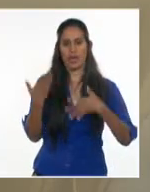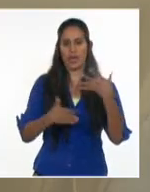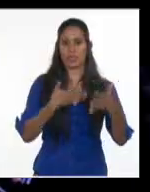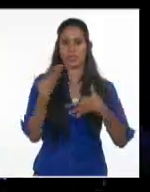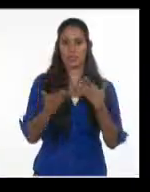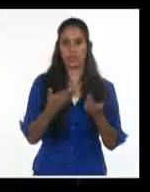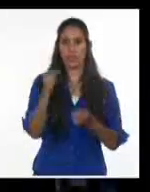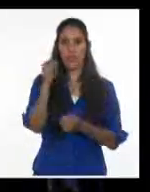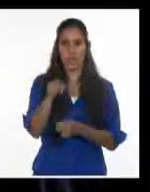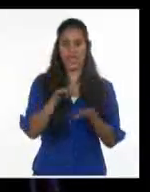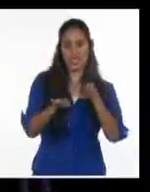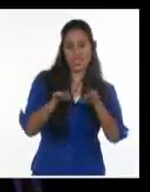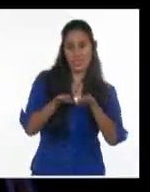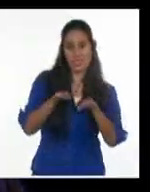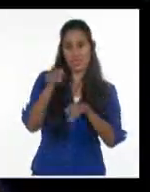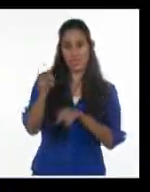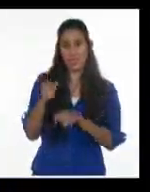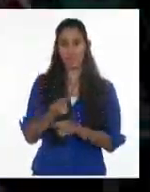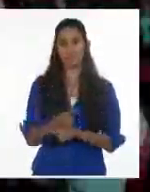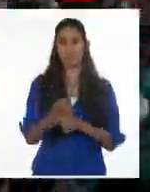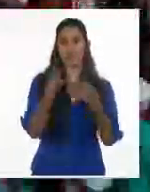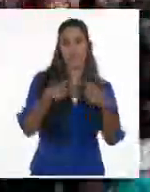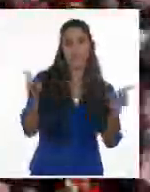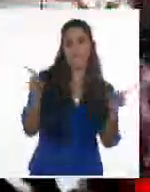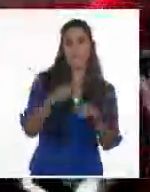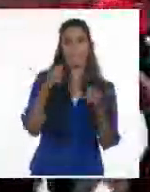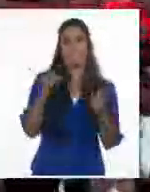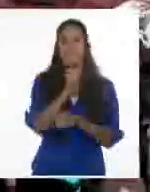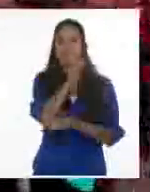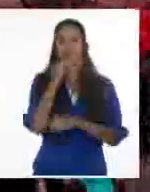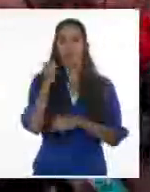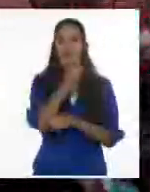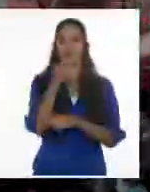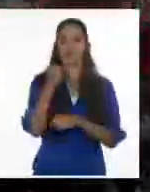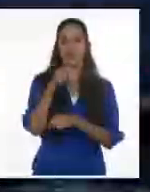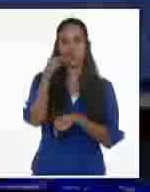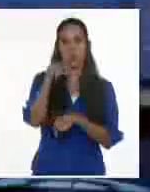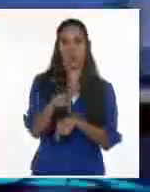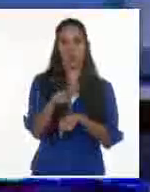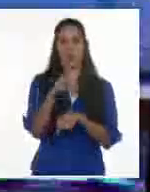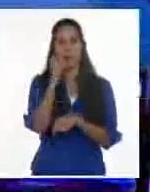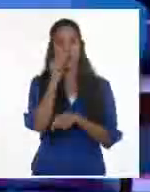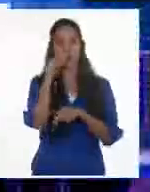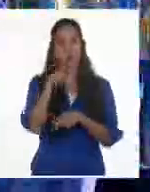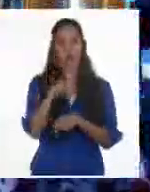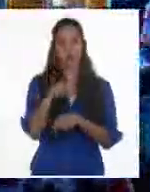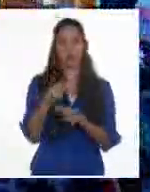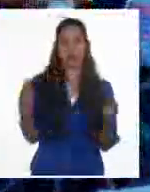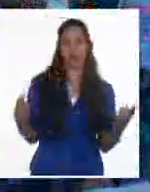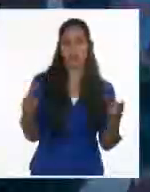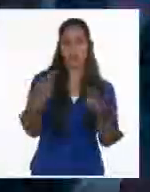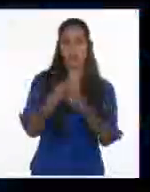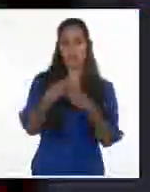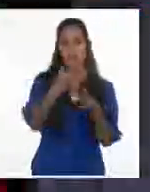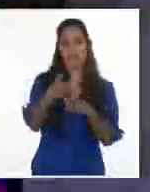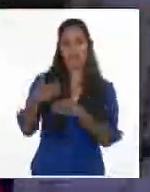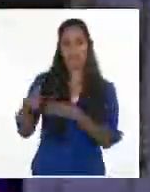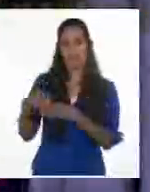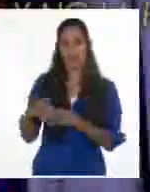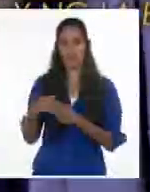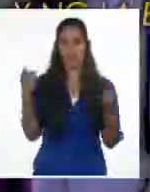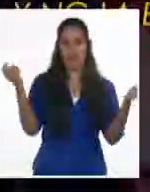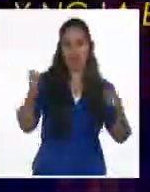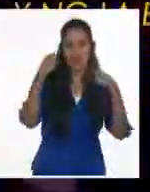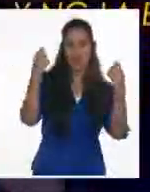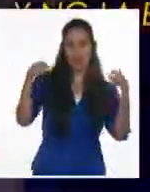de estos DJs. Con el músico Michael Blanco como presidente de honor y creador, este evento es organizado por Empresas de Carnavales, Artex y